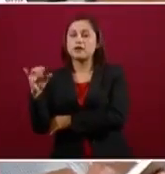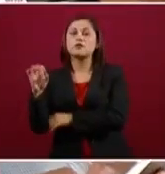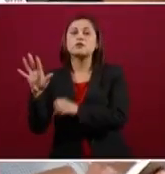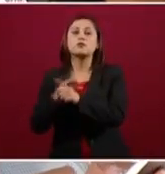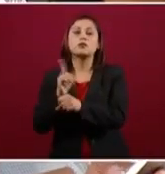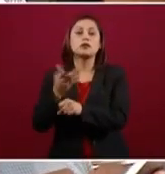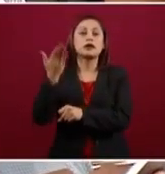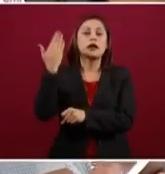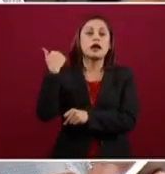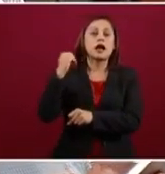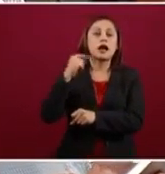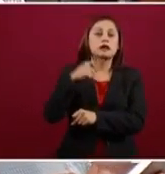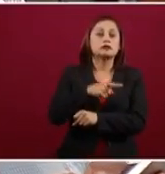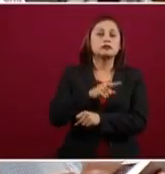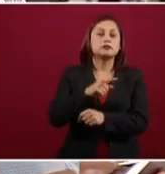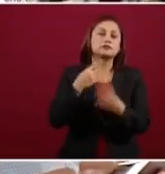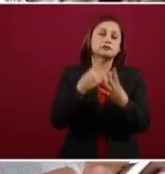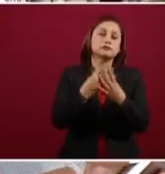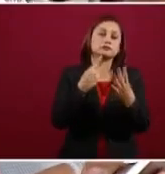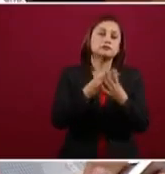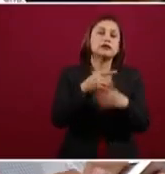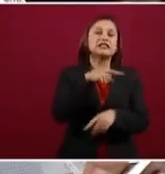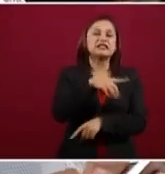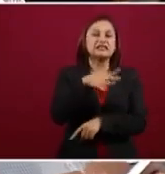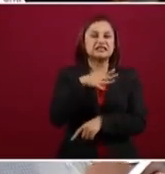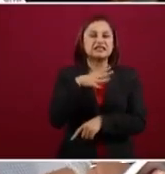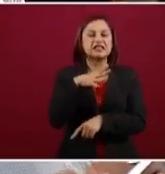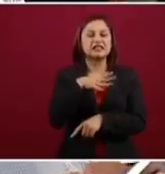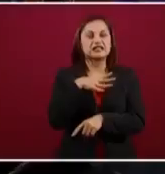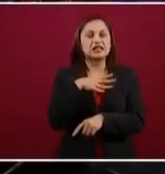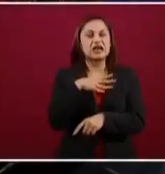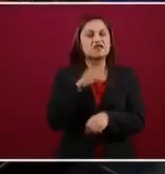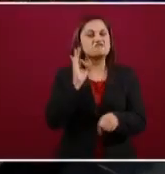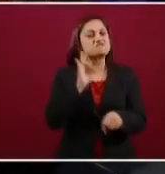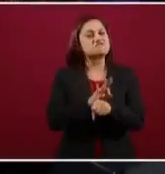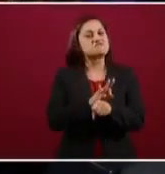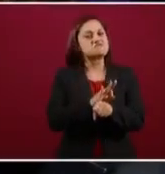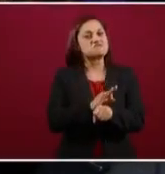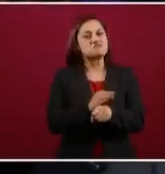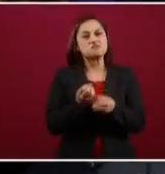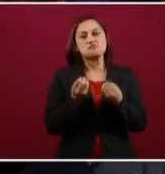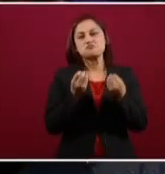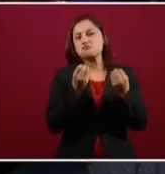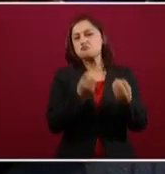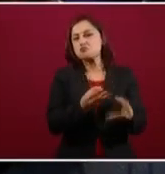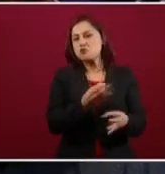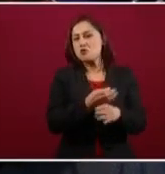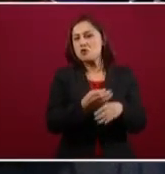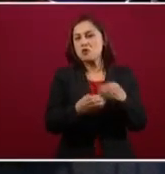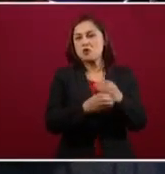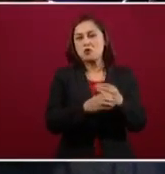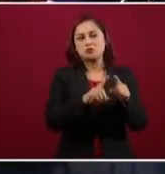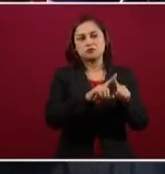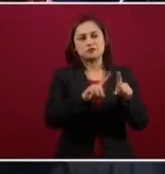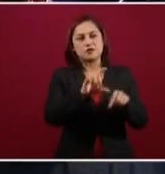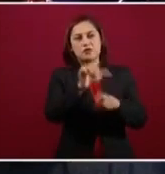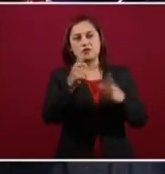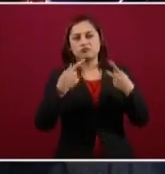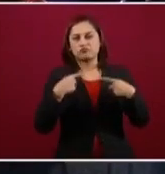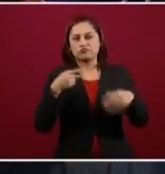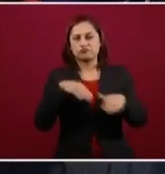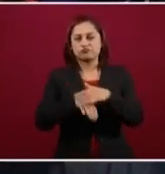distintos privilegios, pues lujos en comparación con otros presos y comodidades. De acuerdo a